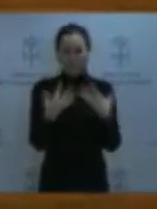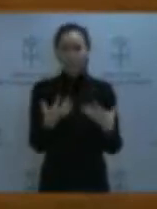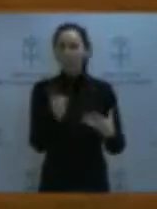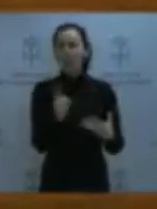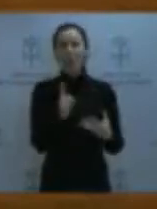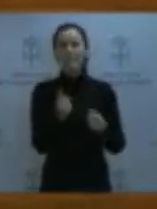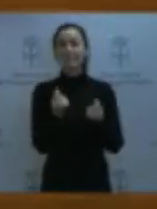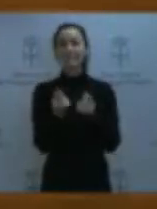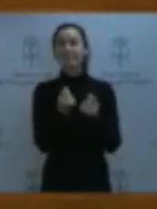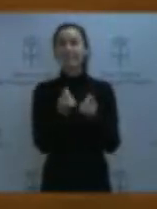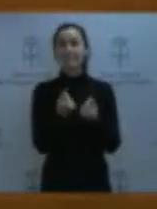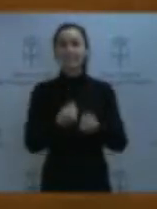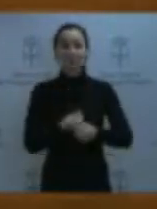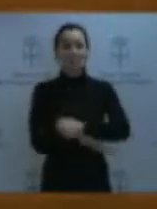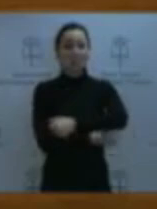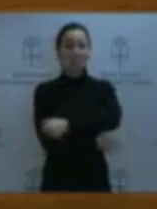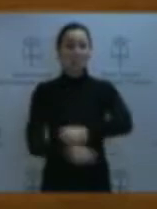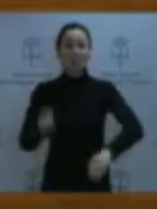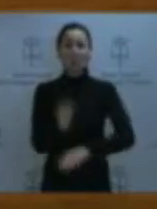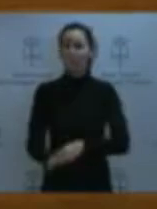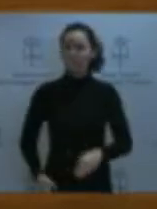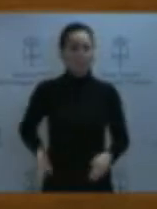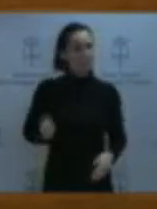salga del bolsillo de uno.